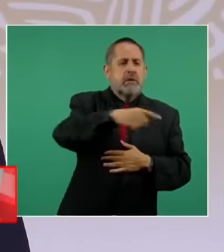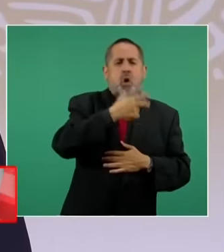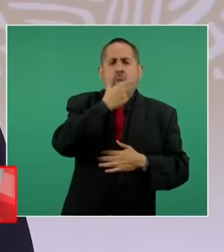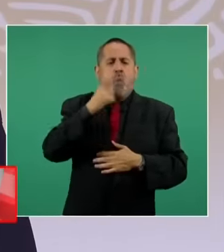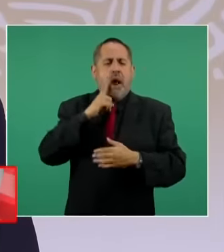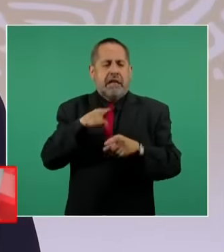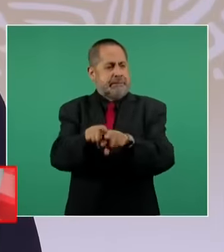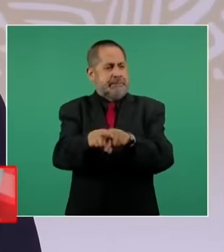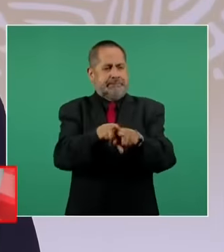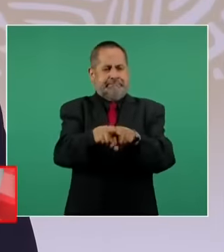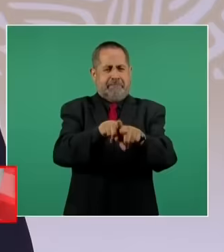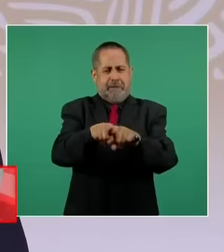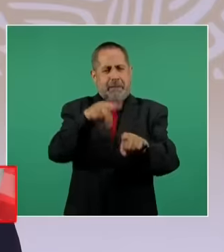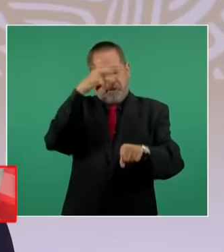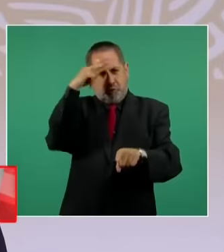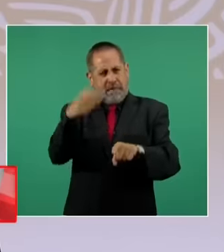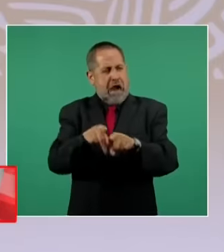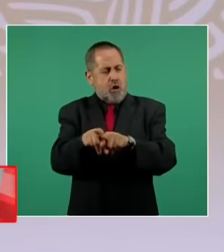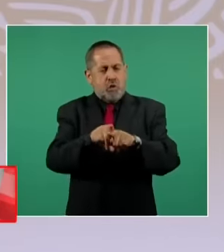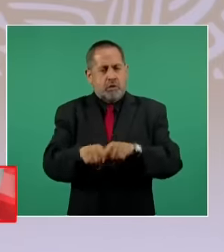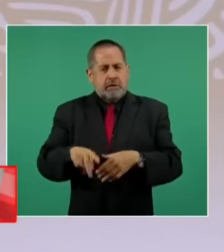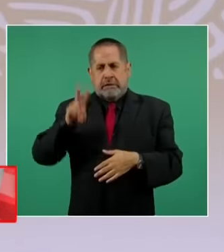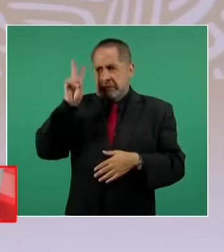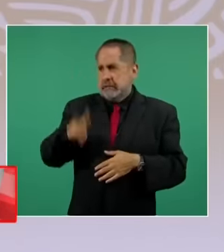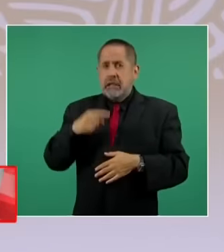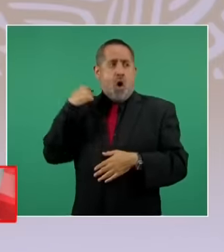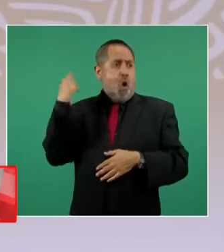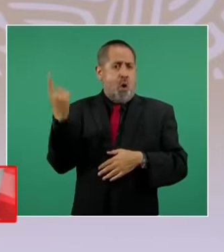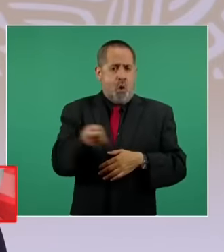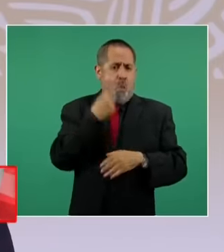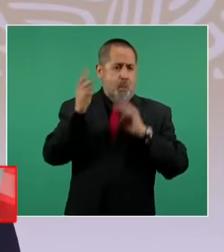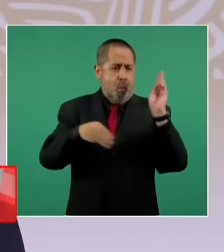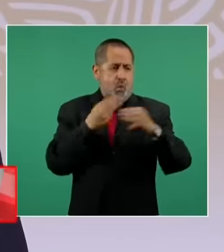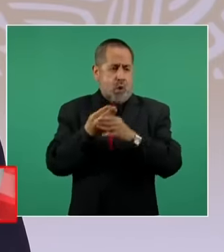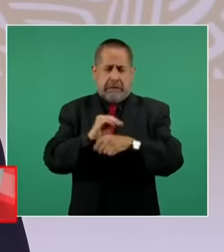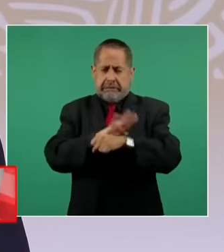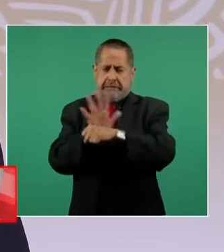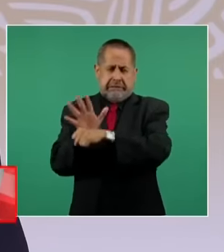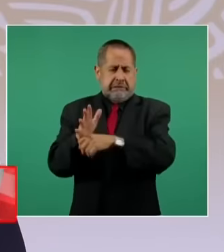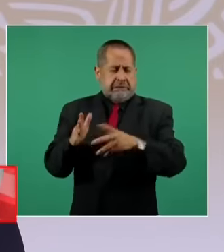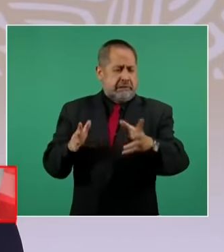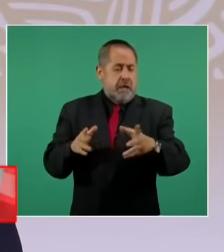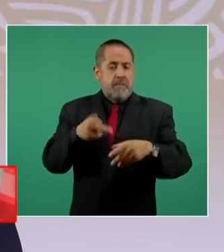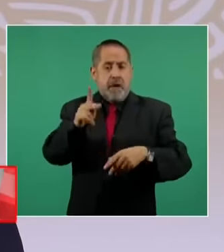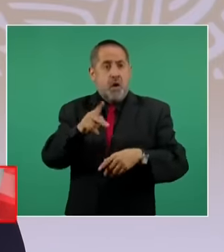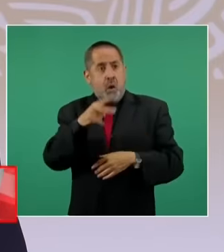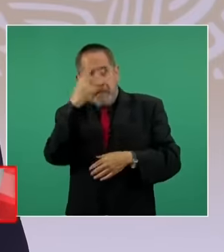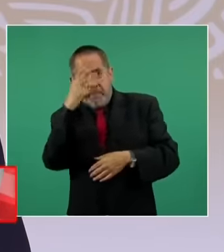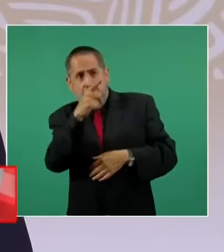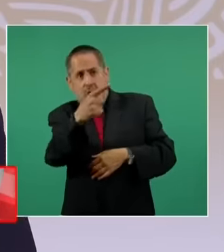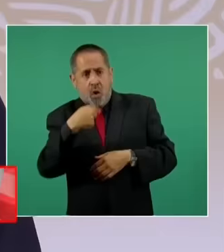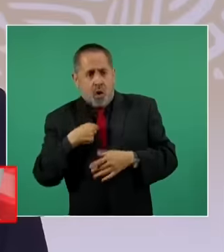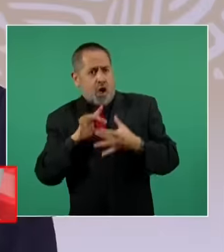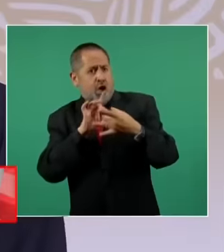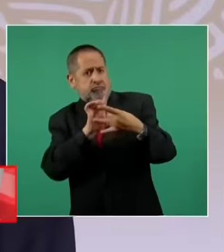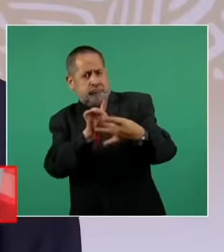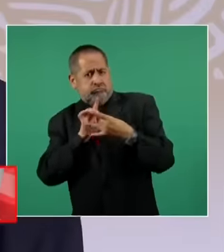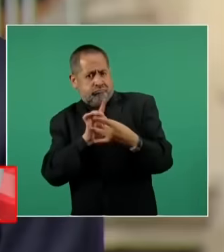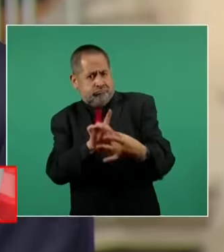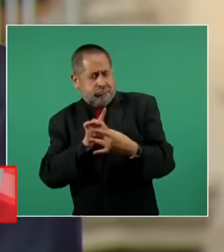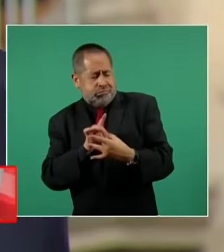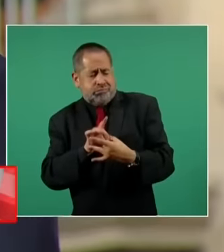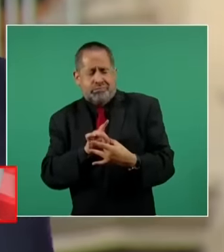mexicanos, ante la compleja situación epidemiológica que enfrenta el mundo, la solidaridad y la cooperación entre nuestros